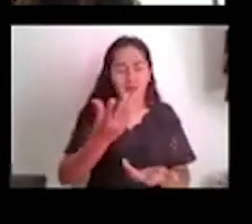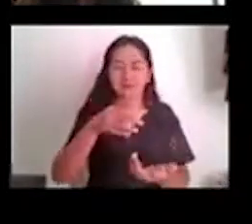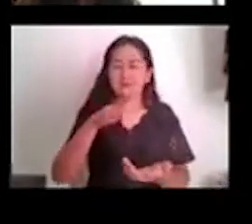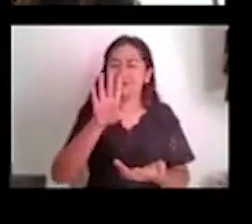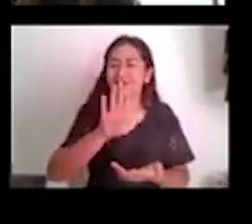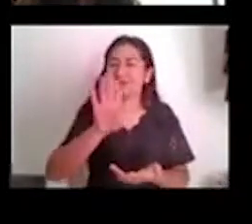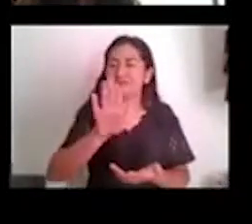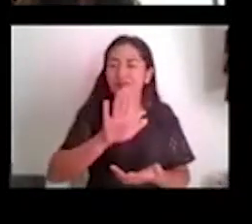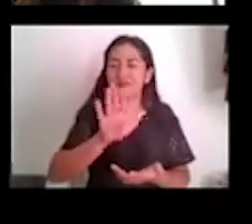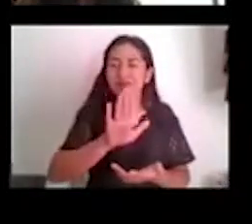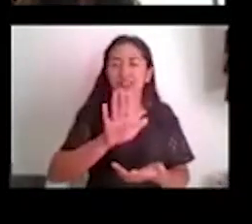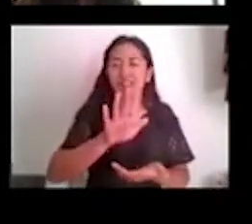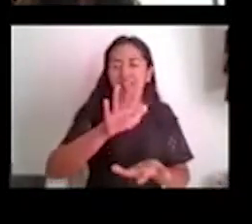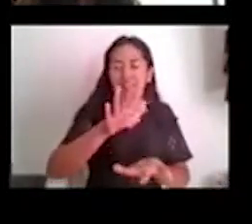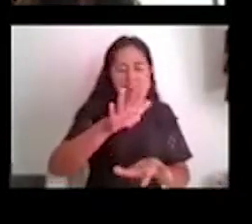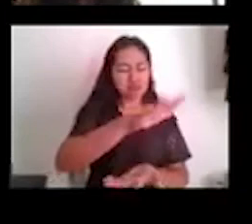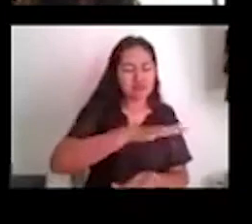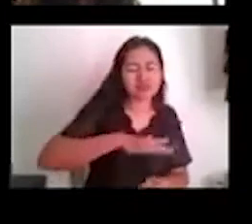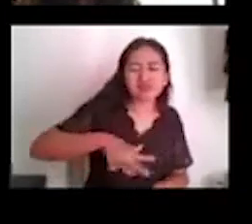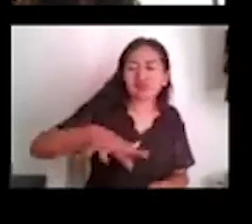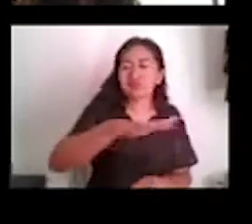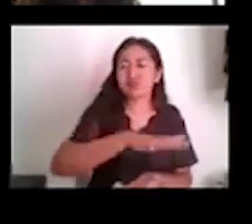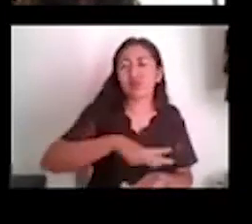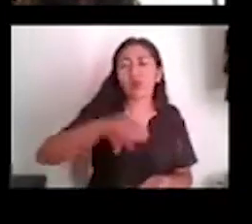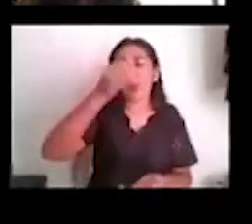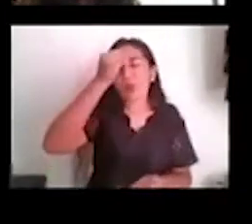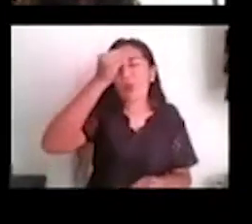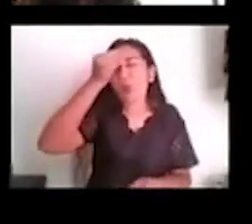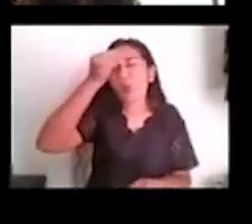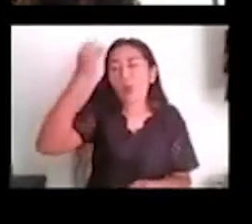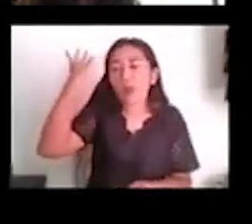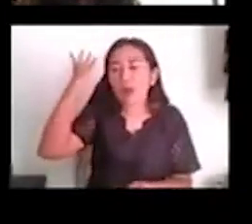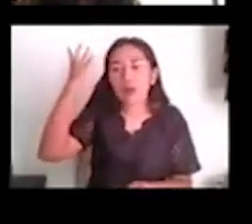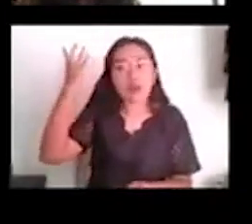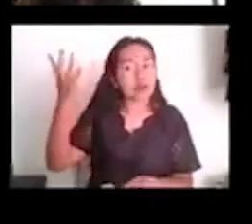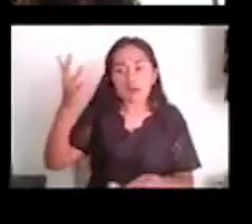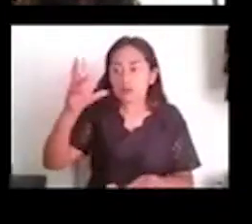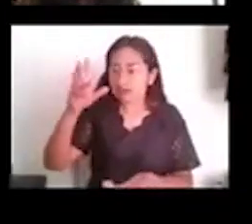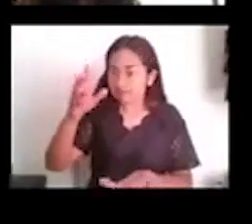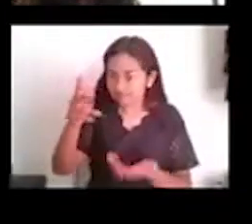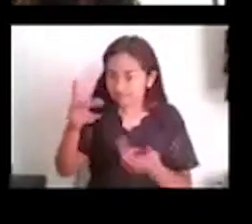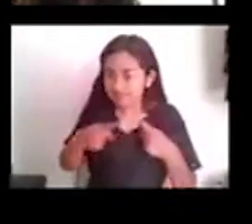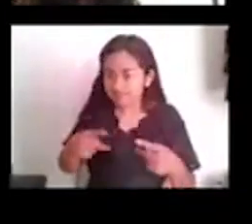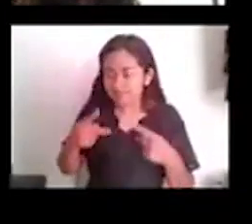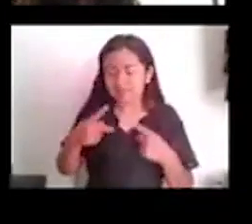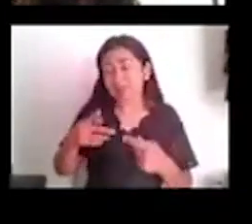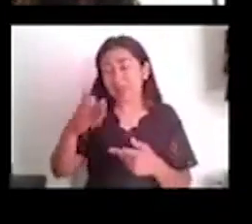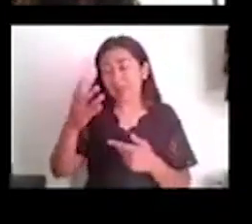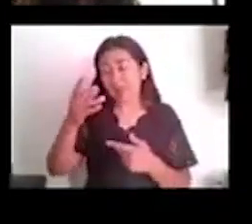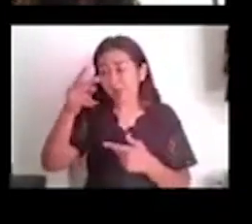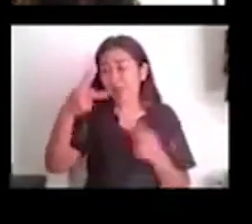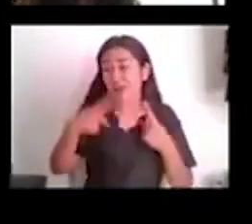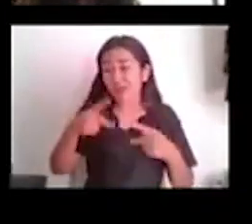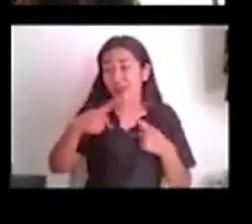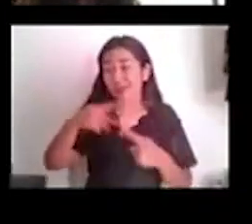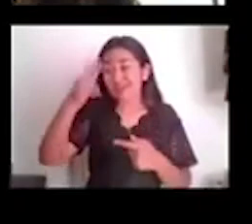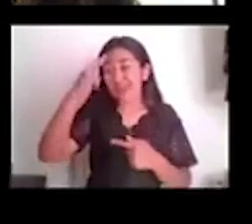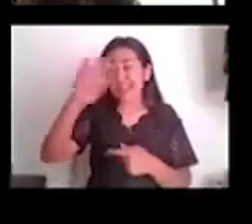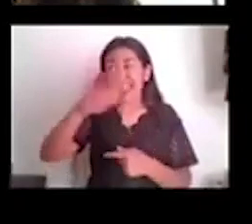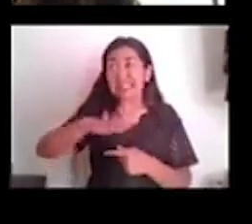de la que más bien lo que la gente recuerda son eventos tristes del 68,